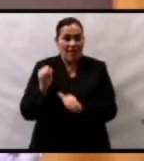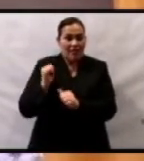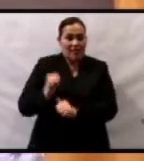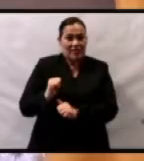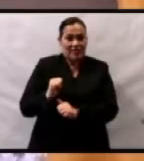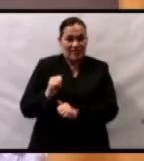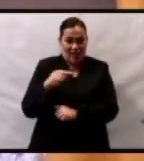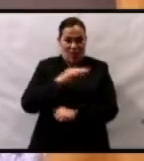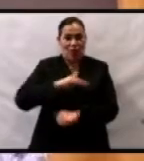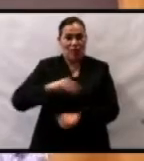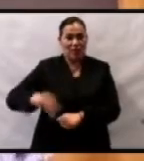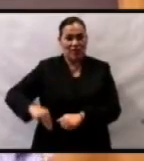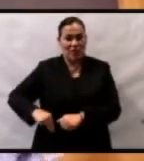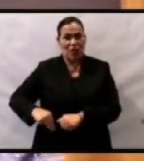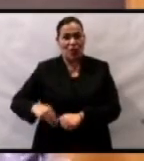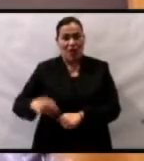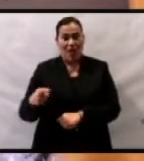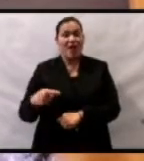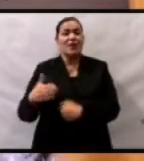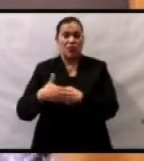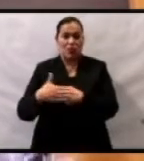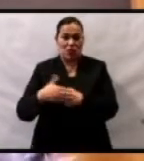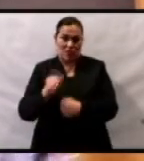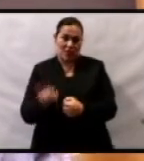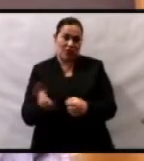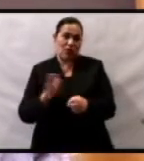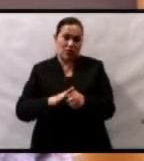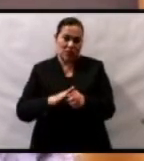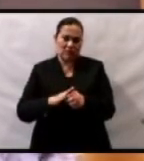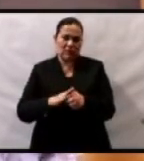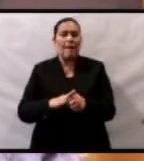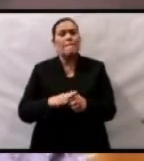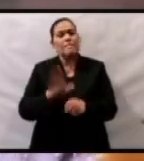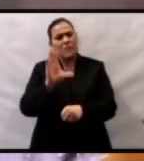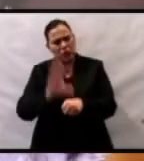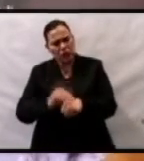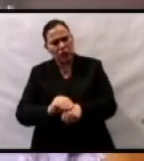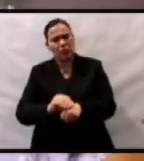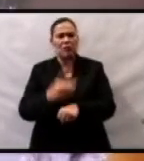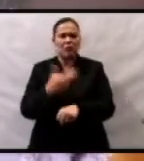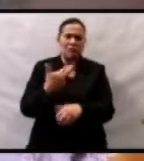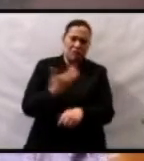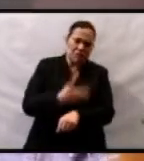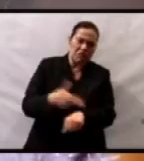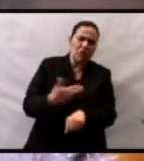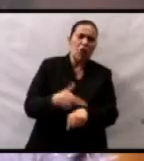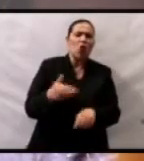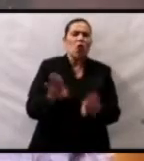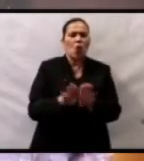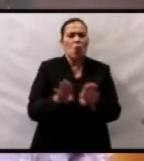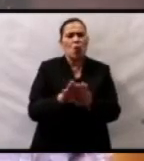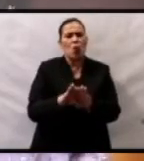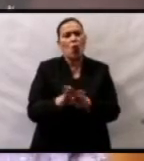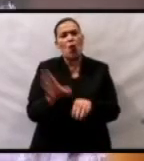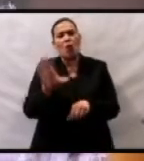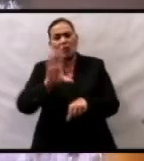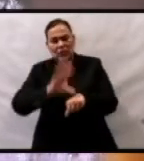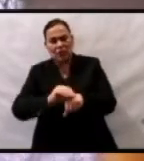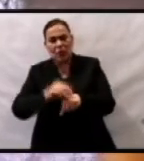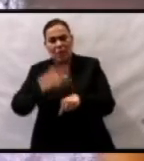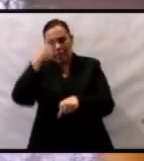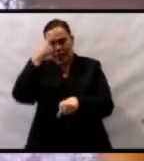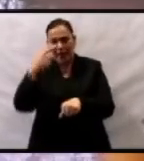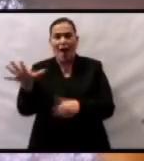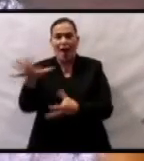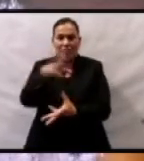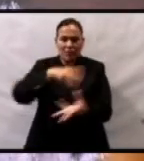Corresponderá a las siguientes autoridades recurso e invertirlo en su restauración, recuperar el